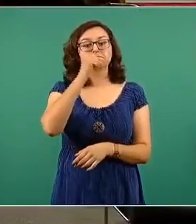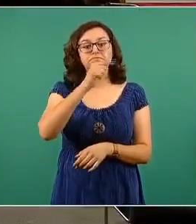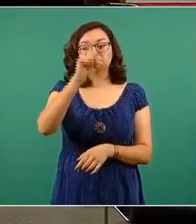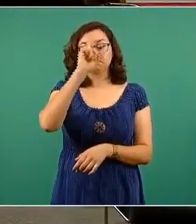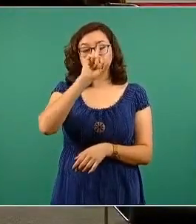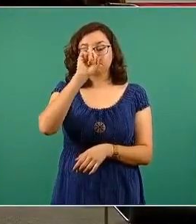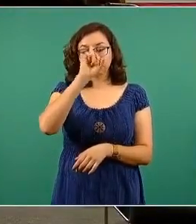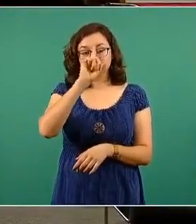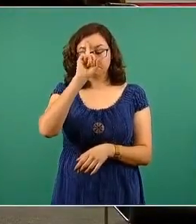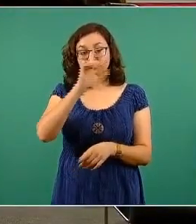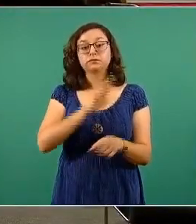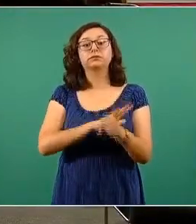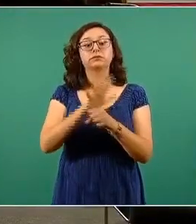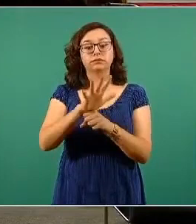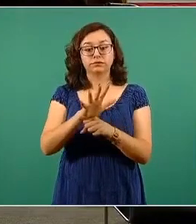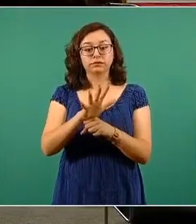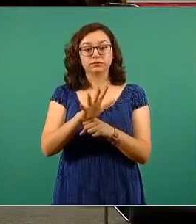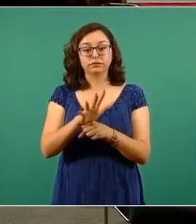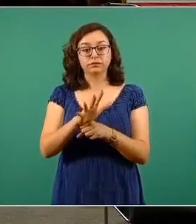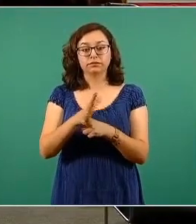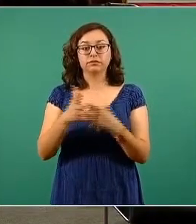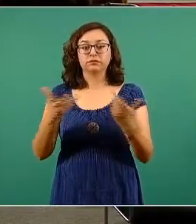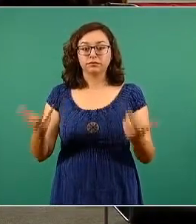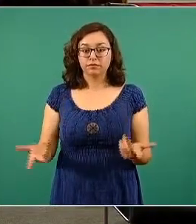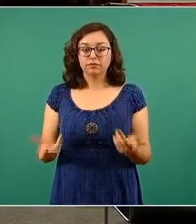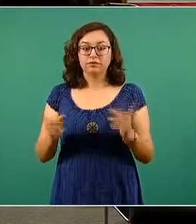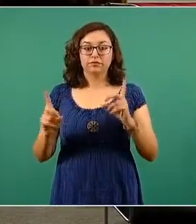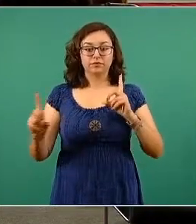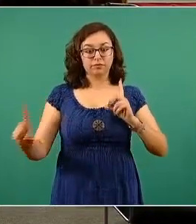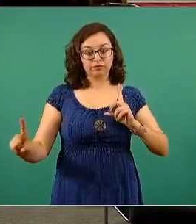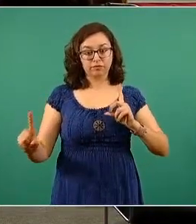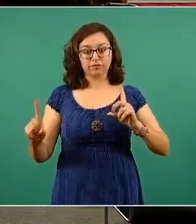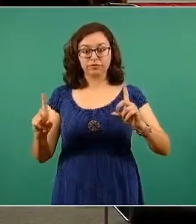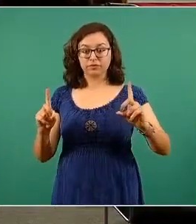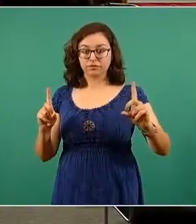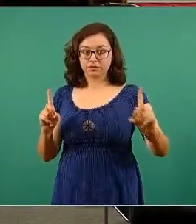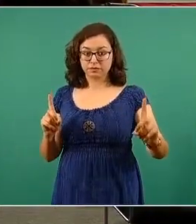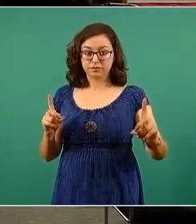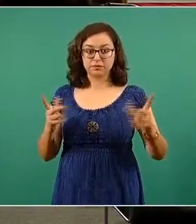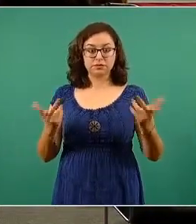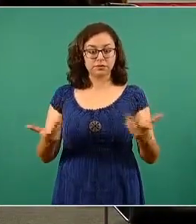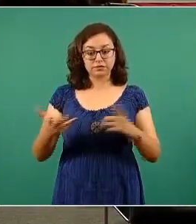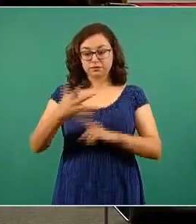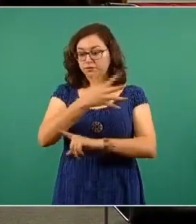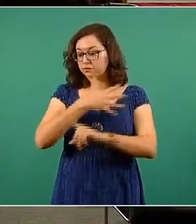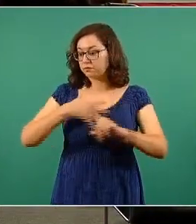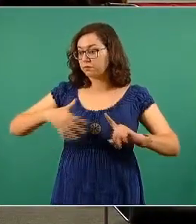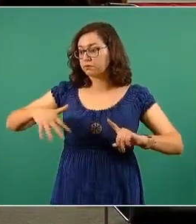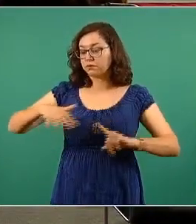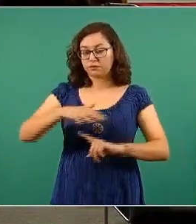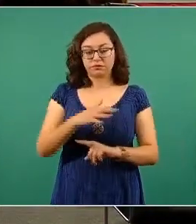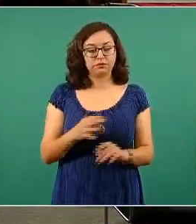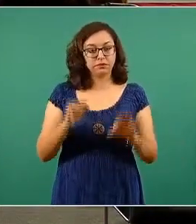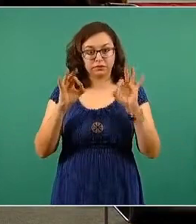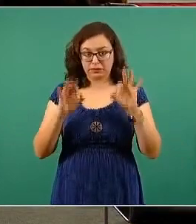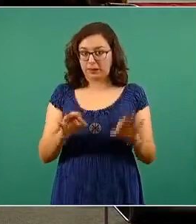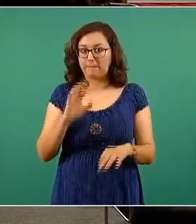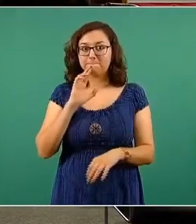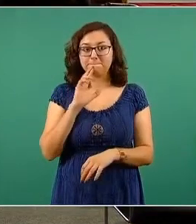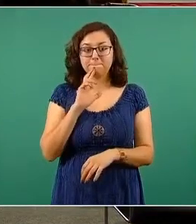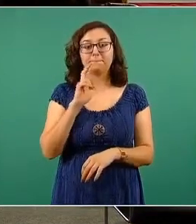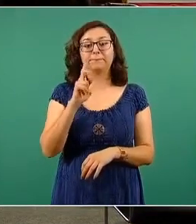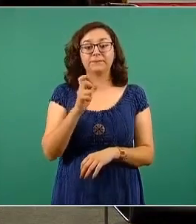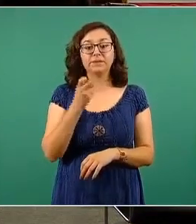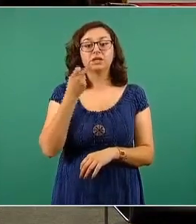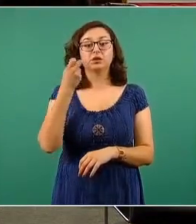estos lineamientos es a tratar en todo momento de mantener de la mejor manera posible la sana distancia